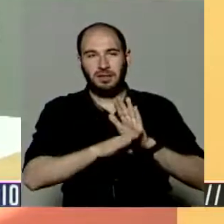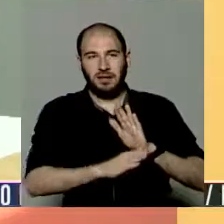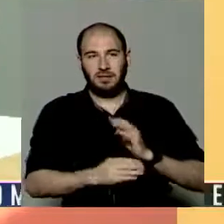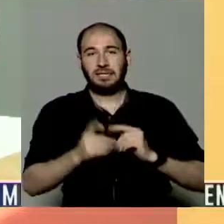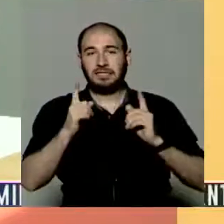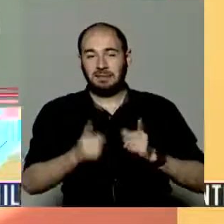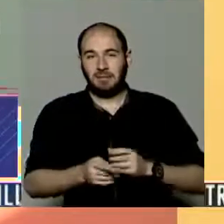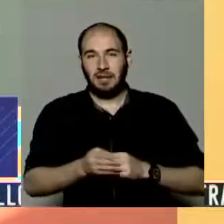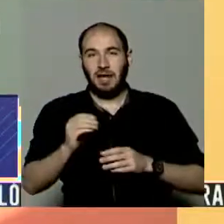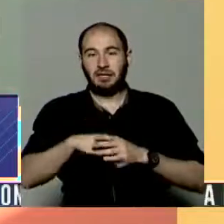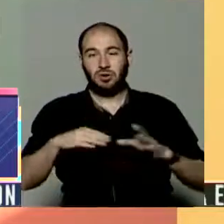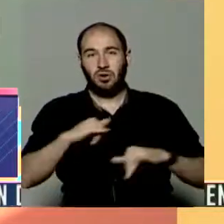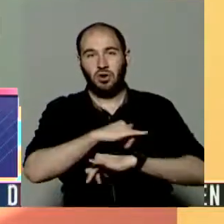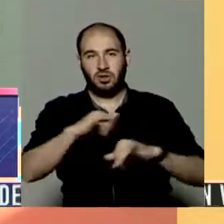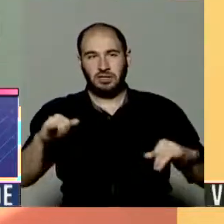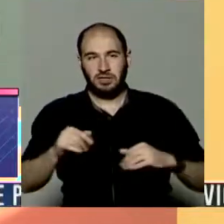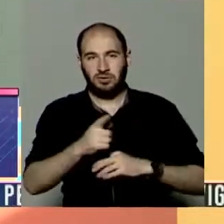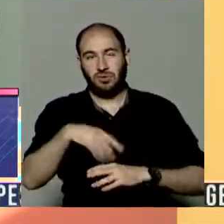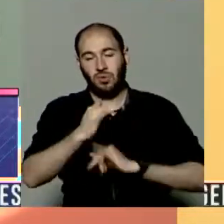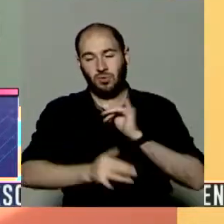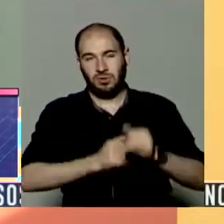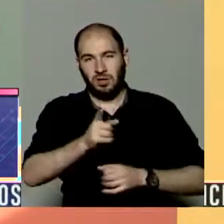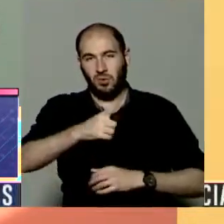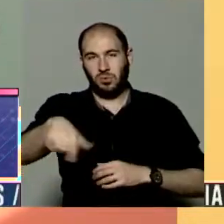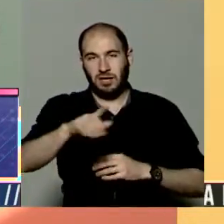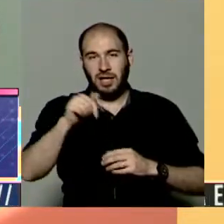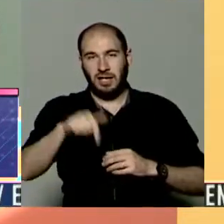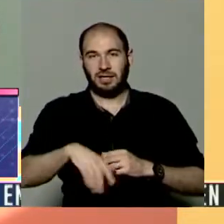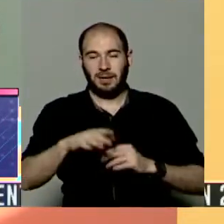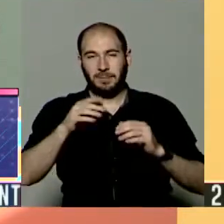que también es parte de las noticias que tenemos que compartir con ustedes aquí en nuestra provincia.